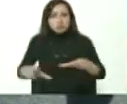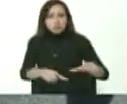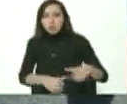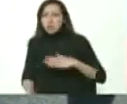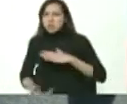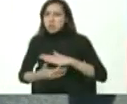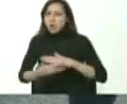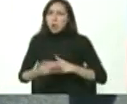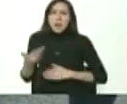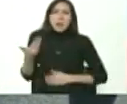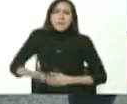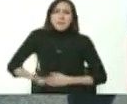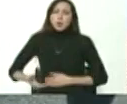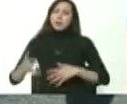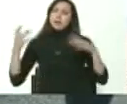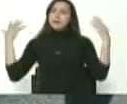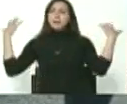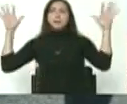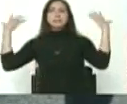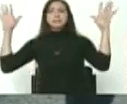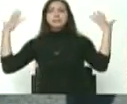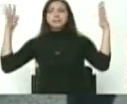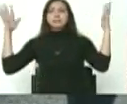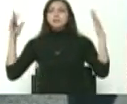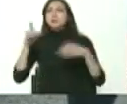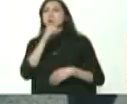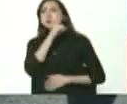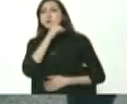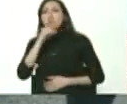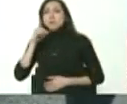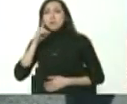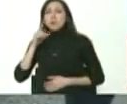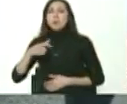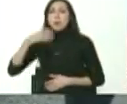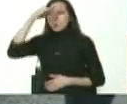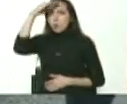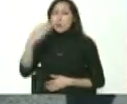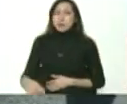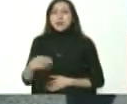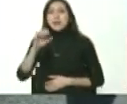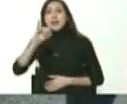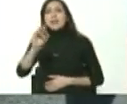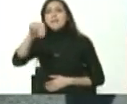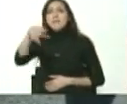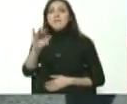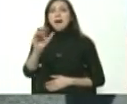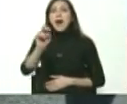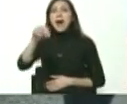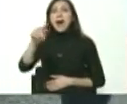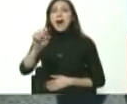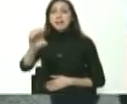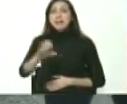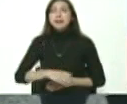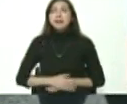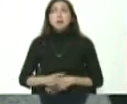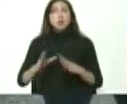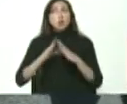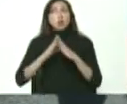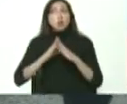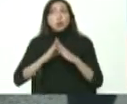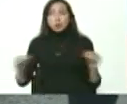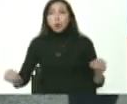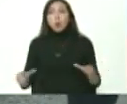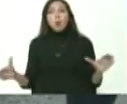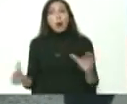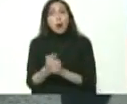tecnología que lleva por nombre Comandante Julián Infante. Acá me encuentro con todo el equipo de salud, la doctora